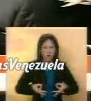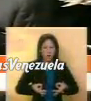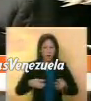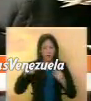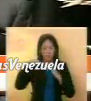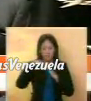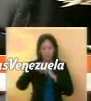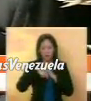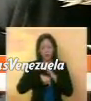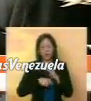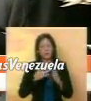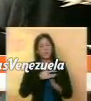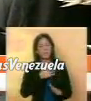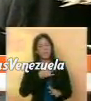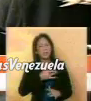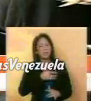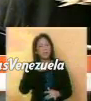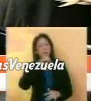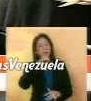profundas raíces.